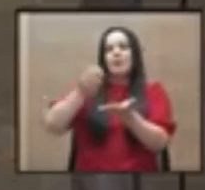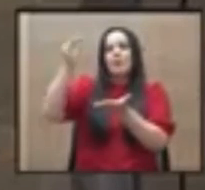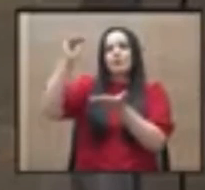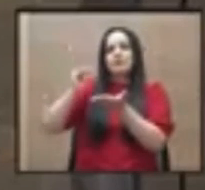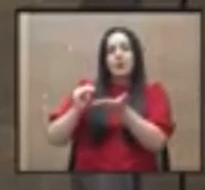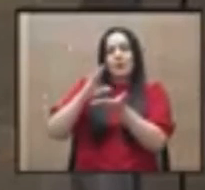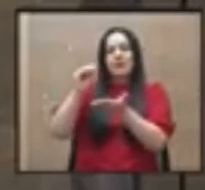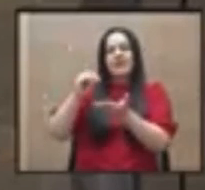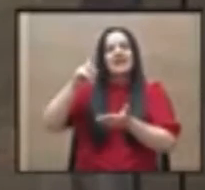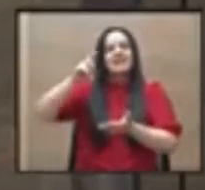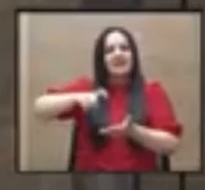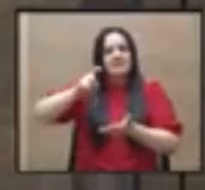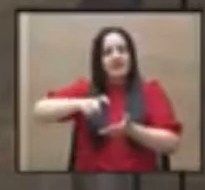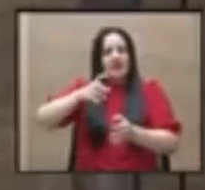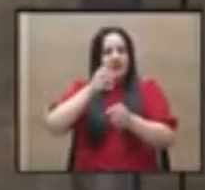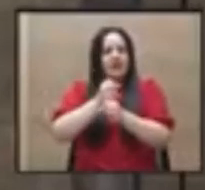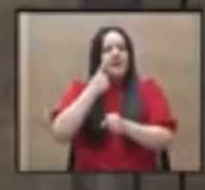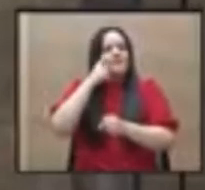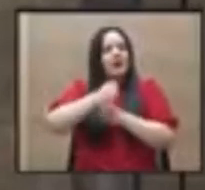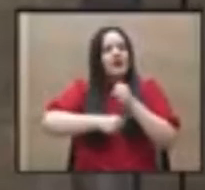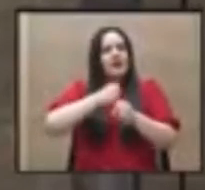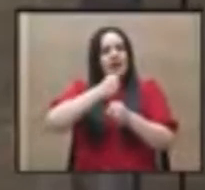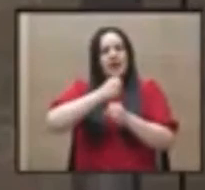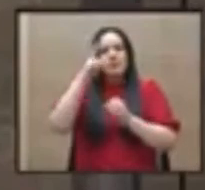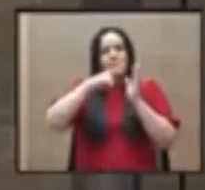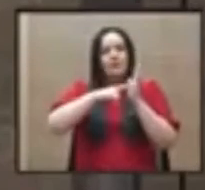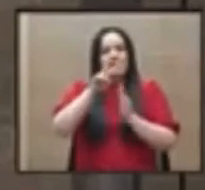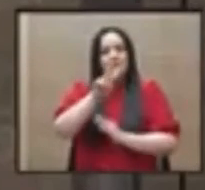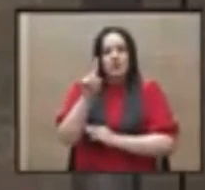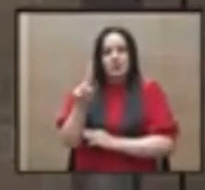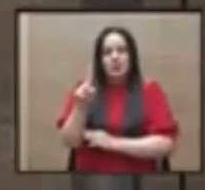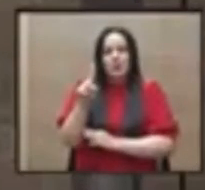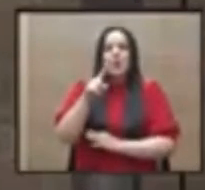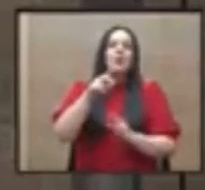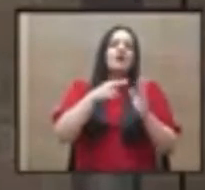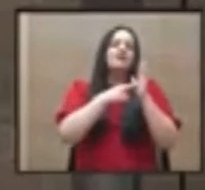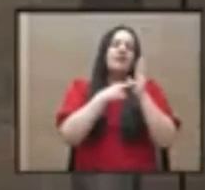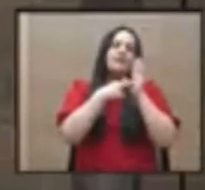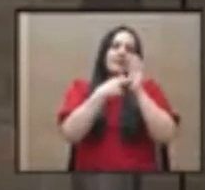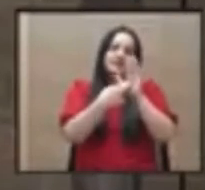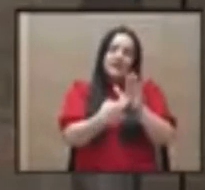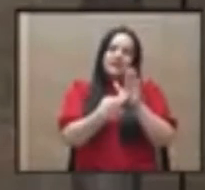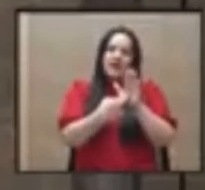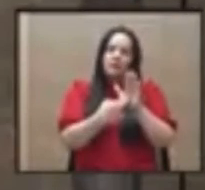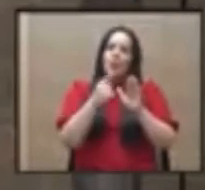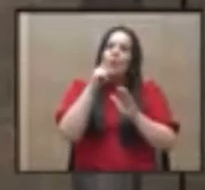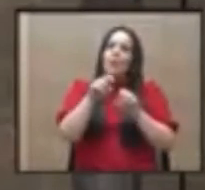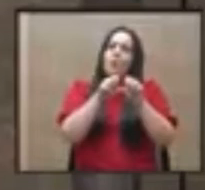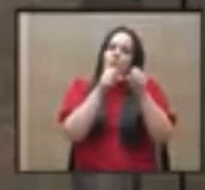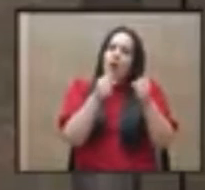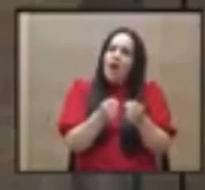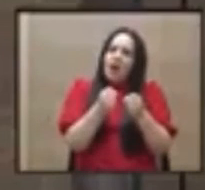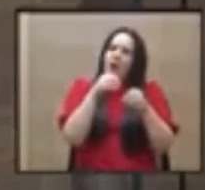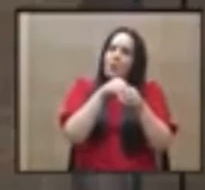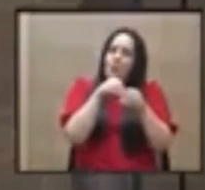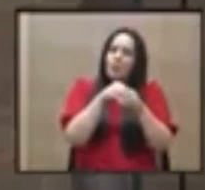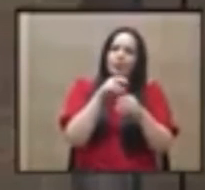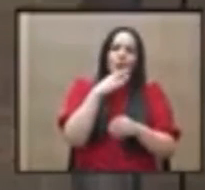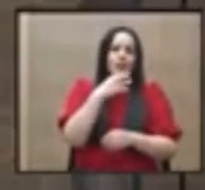lo que debía de emitir para el 2021, representando así un ahorro real para